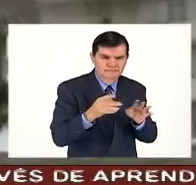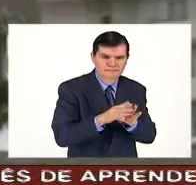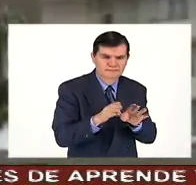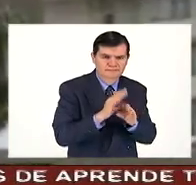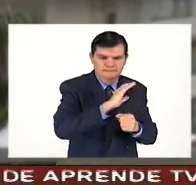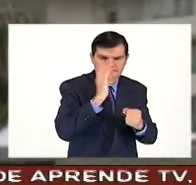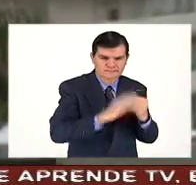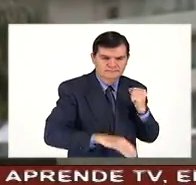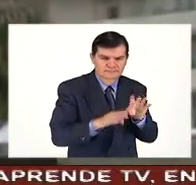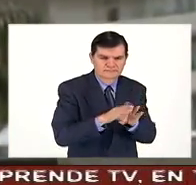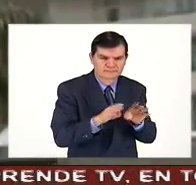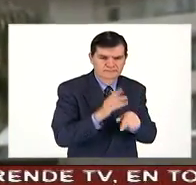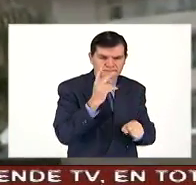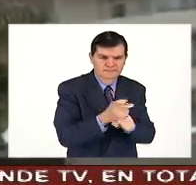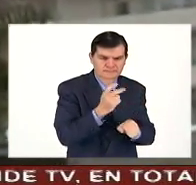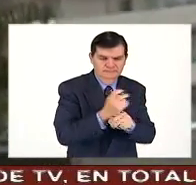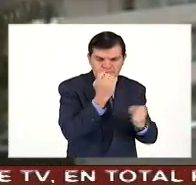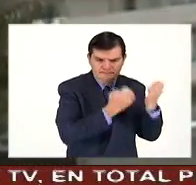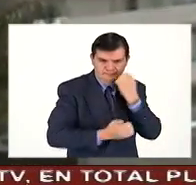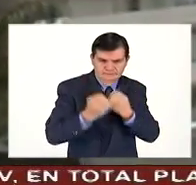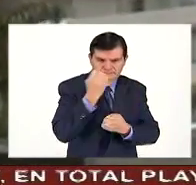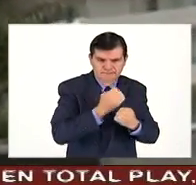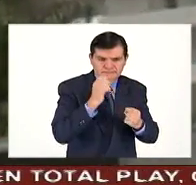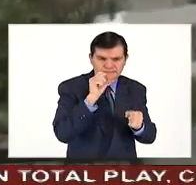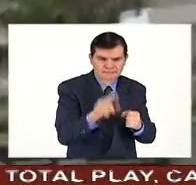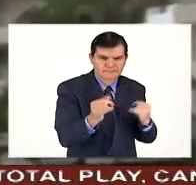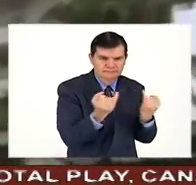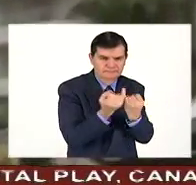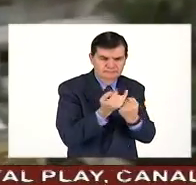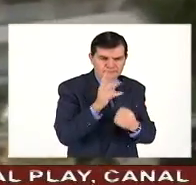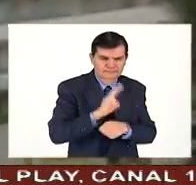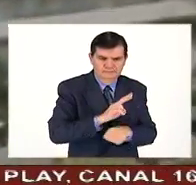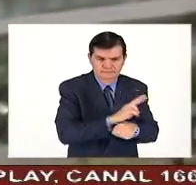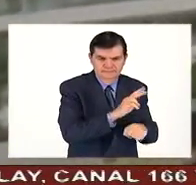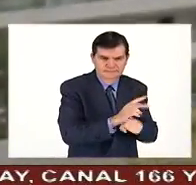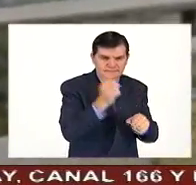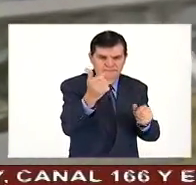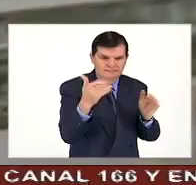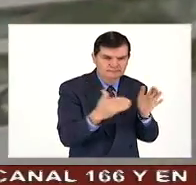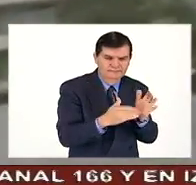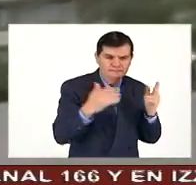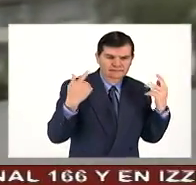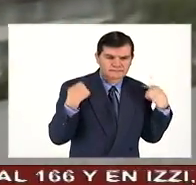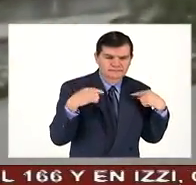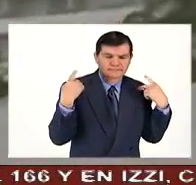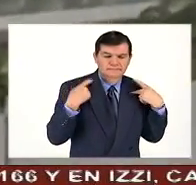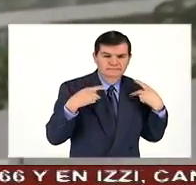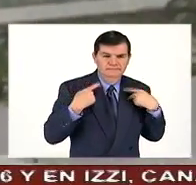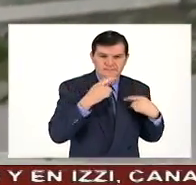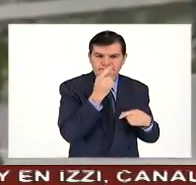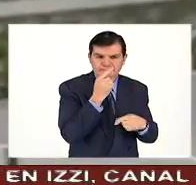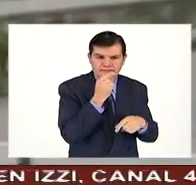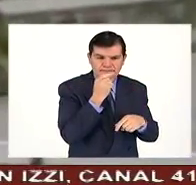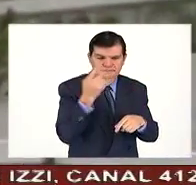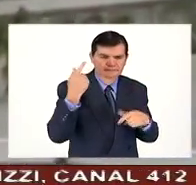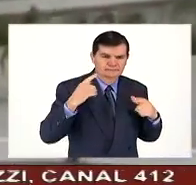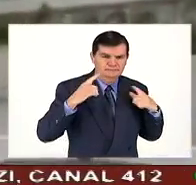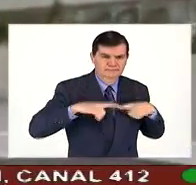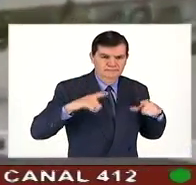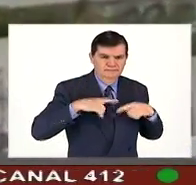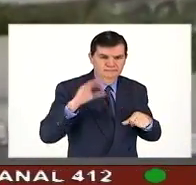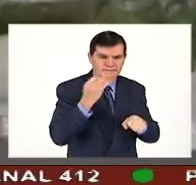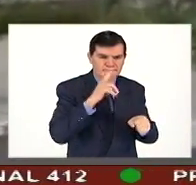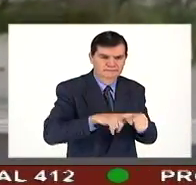cuando se realice la segunda evaluación y también será vigilada por más de 6,000 elementos de la Policía Federal del